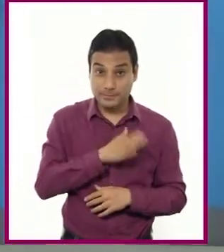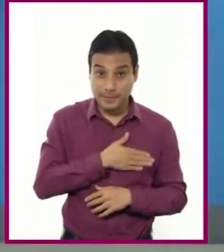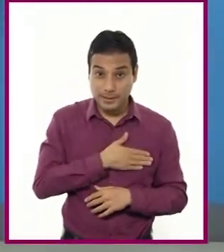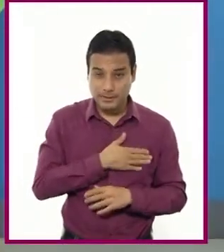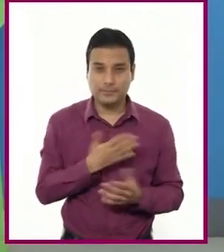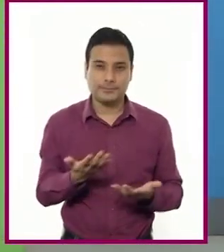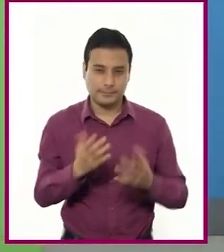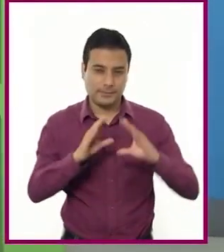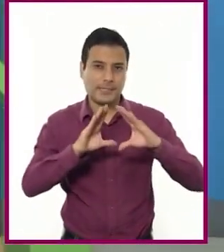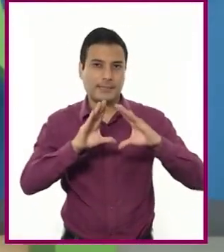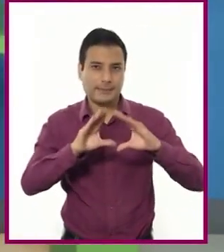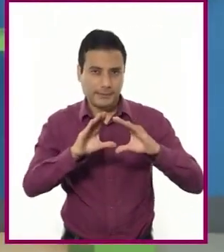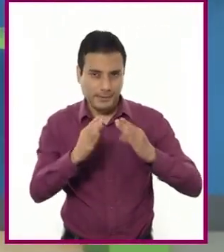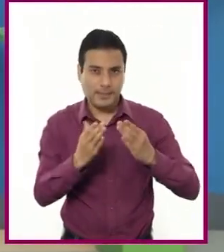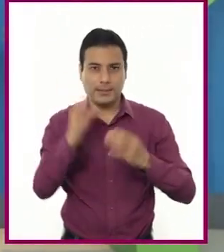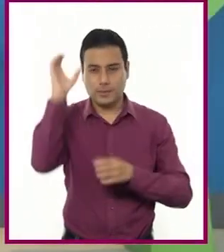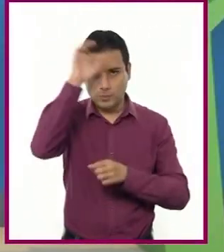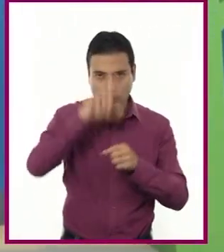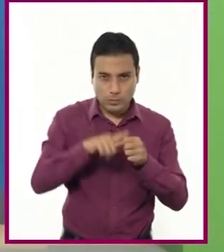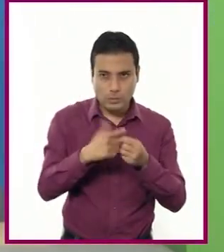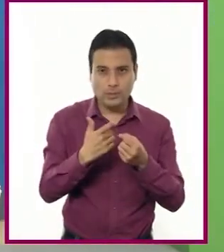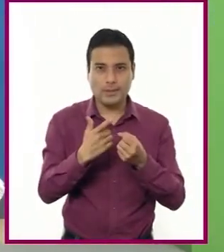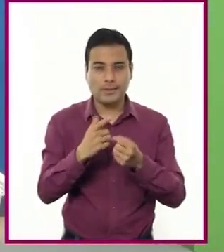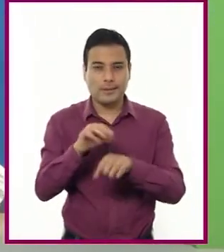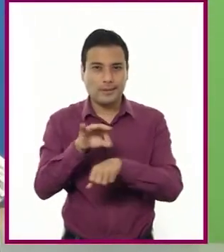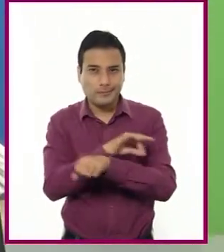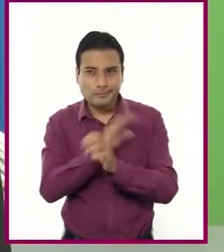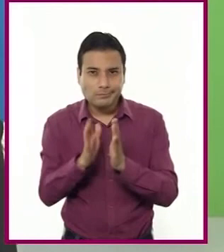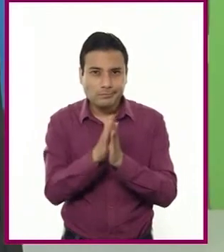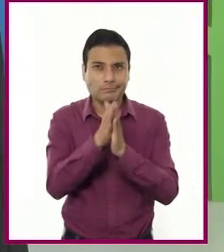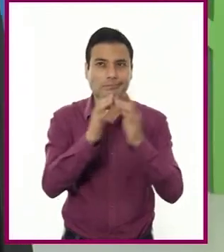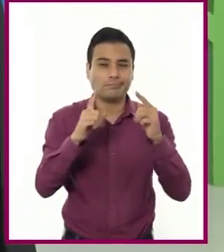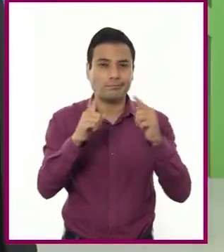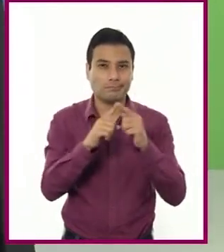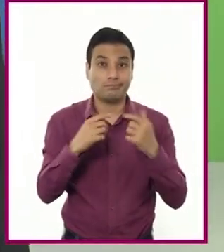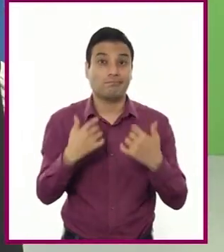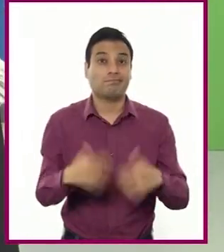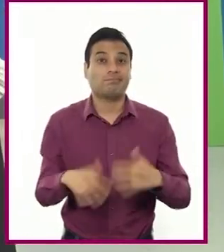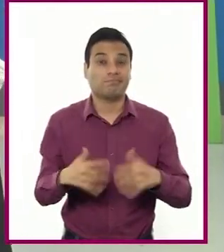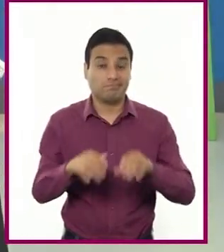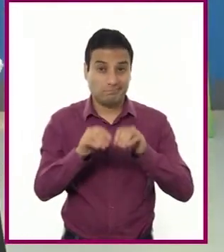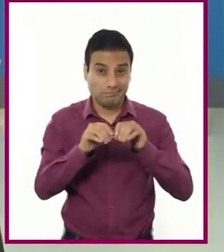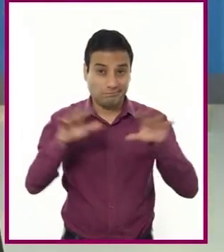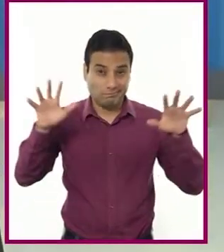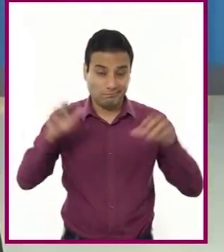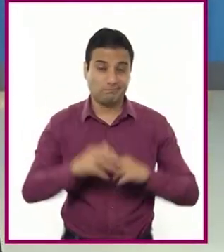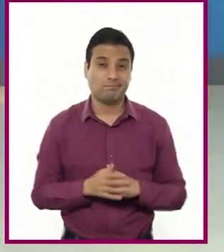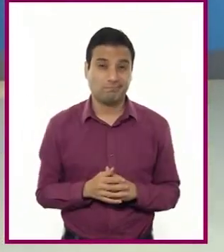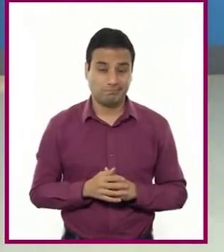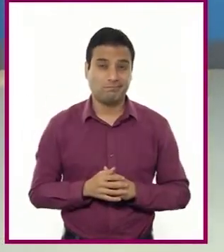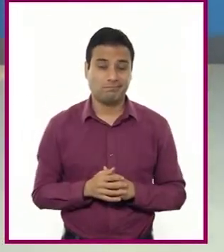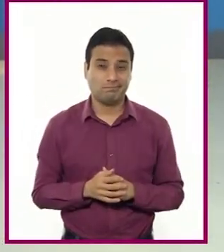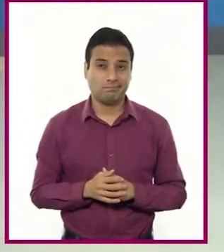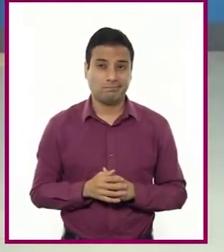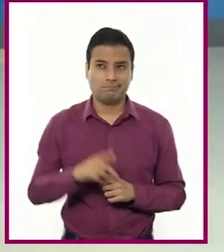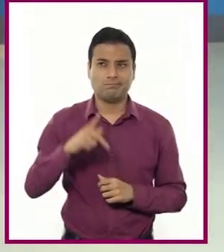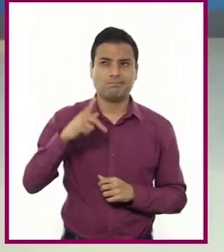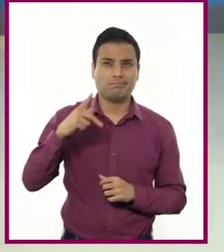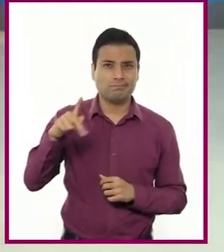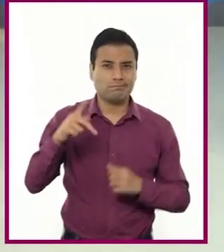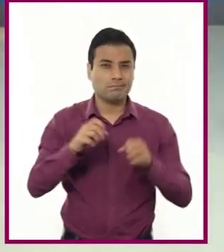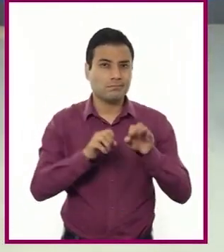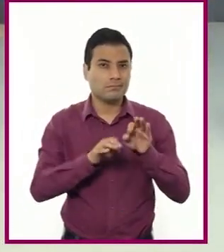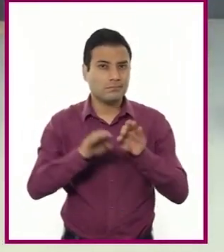en la educación, la cultura y la arquitectura, que hasta la actualidad podemos apreciar. Su actividad fue de